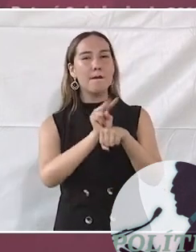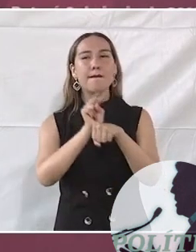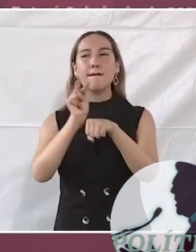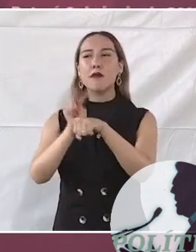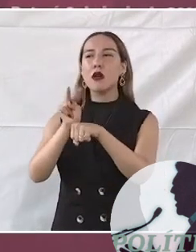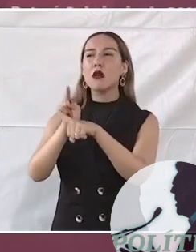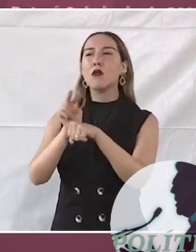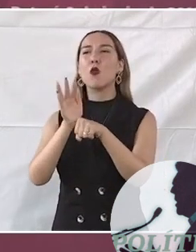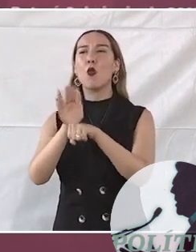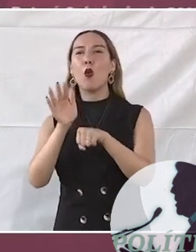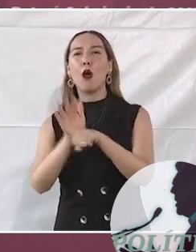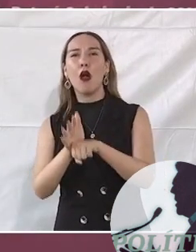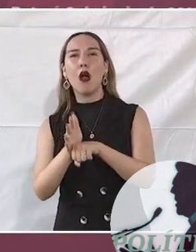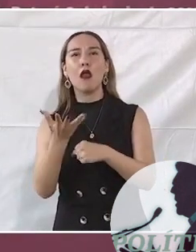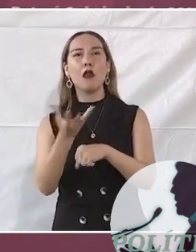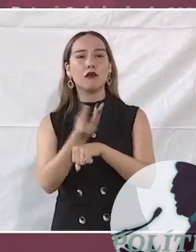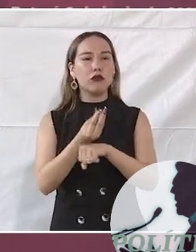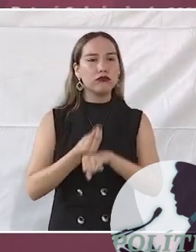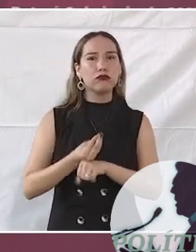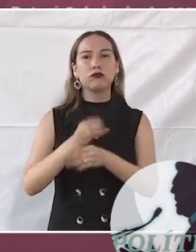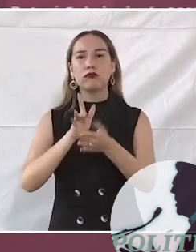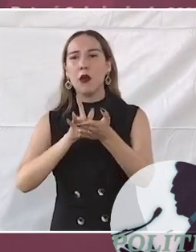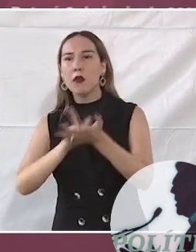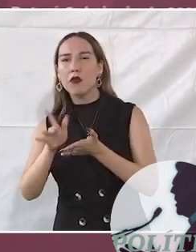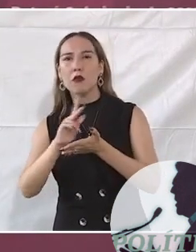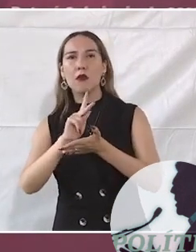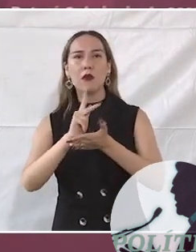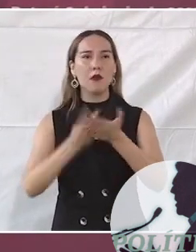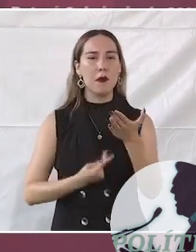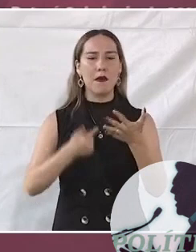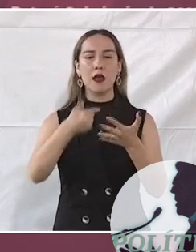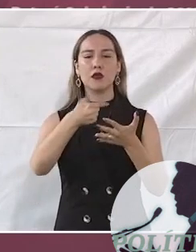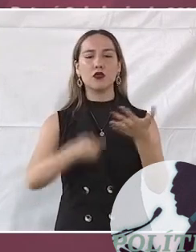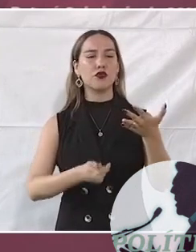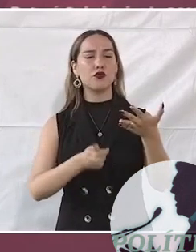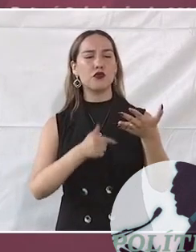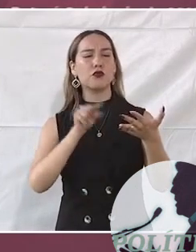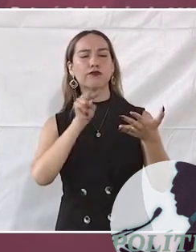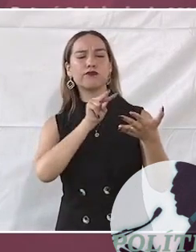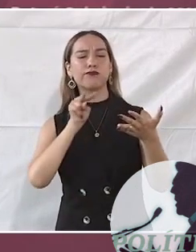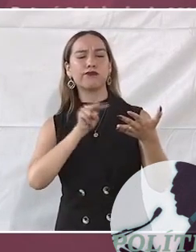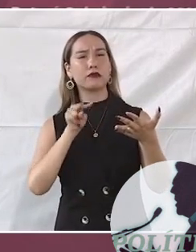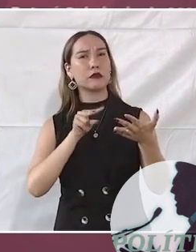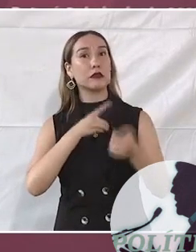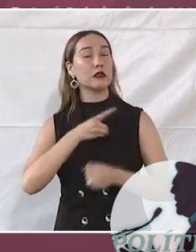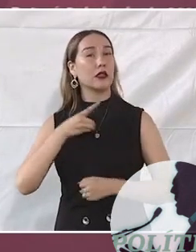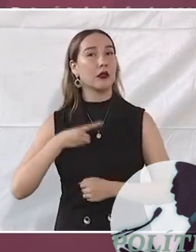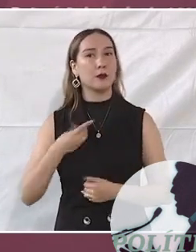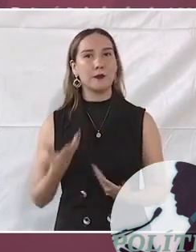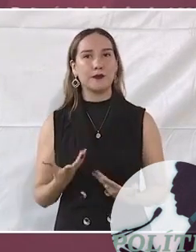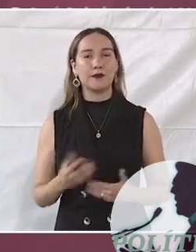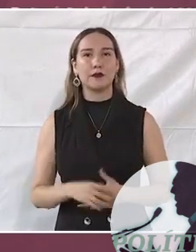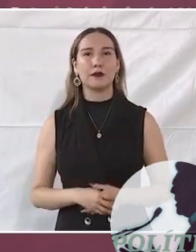las obras, los programas, porque orden dada,